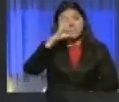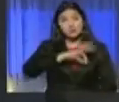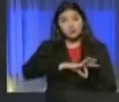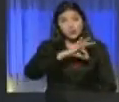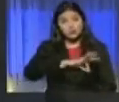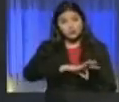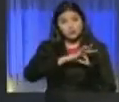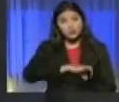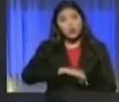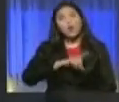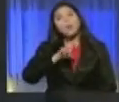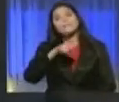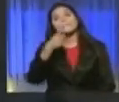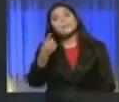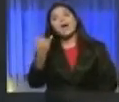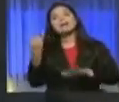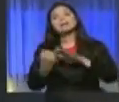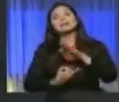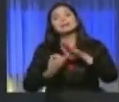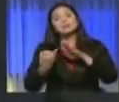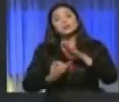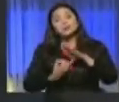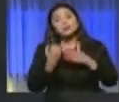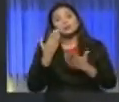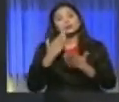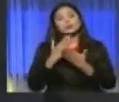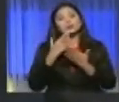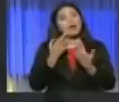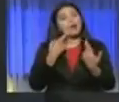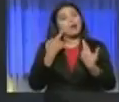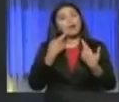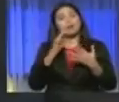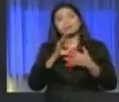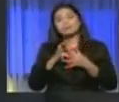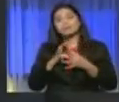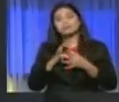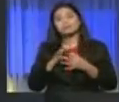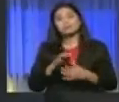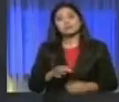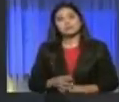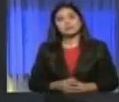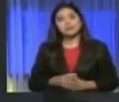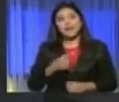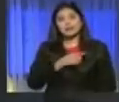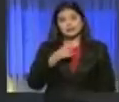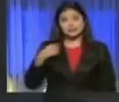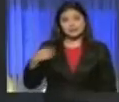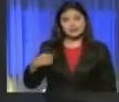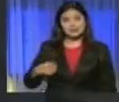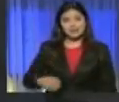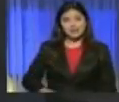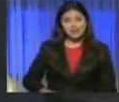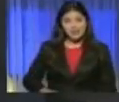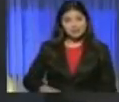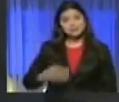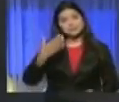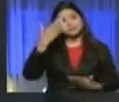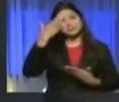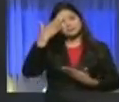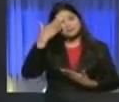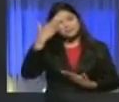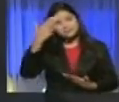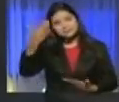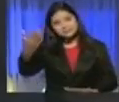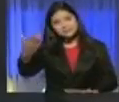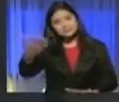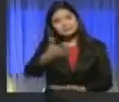de Instituto de Estudio de Relaciones Contemporáneas Chinas. Saludamos